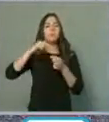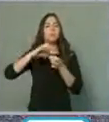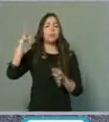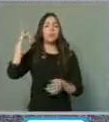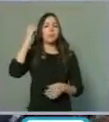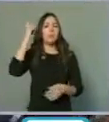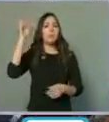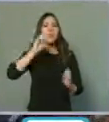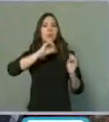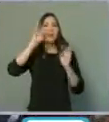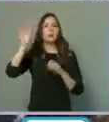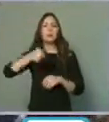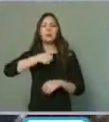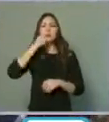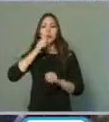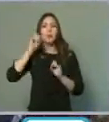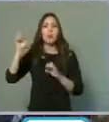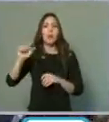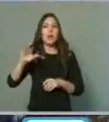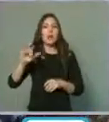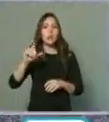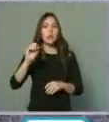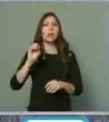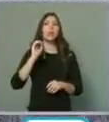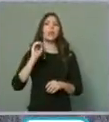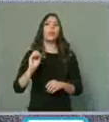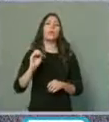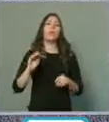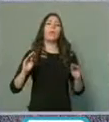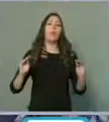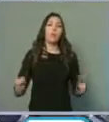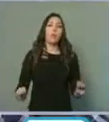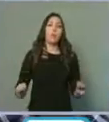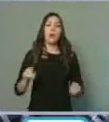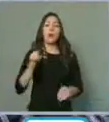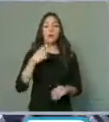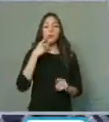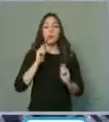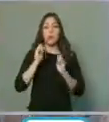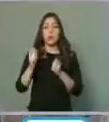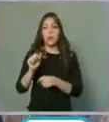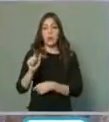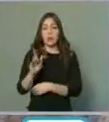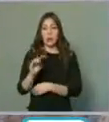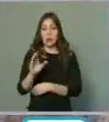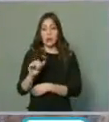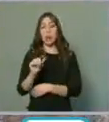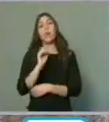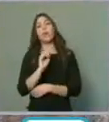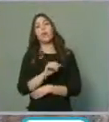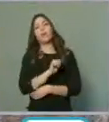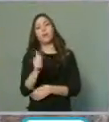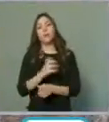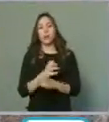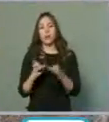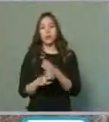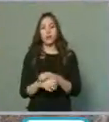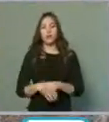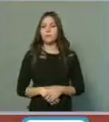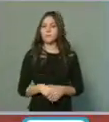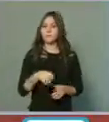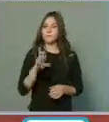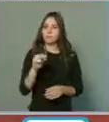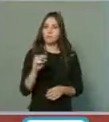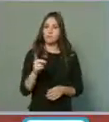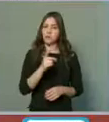un asilo? ¿También se usa el término de albacea o eso es otra cosa? No, es otra cosa. Ah, El albaceazgo solamente puede darse cuando